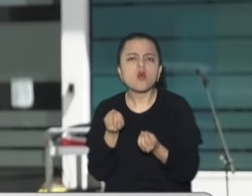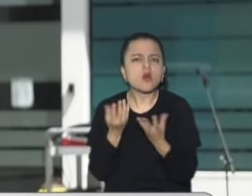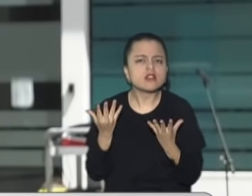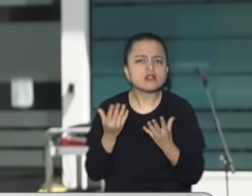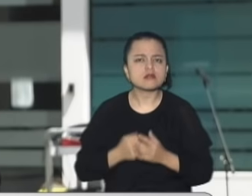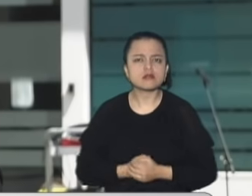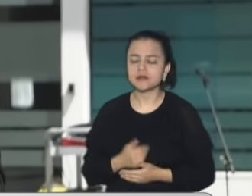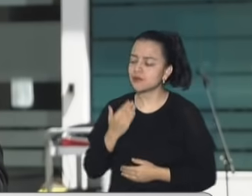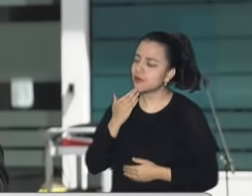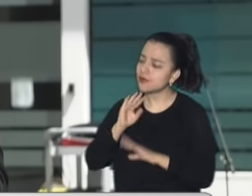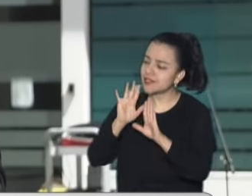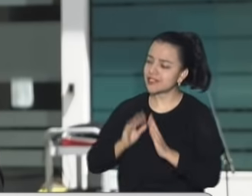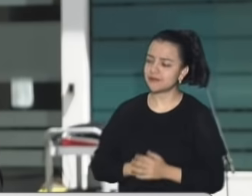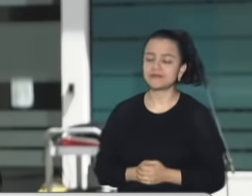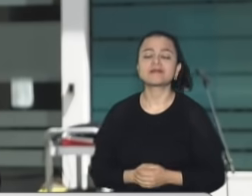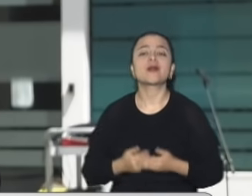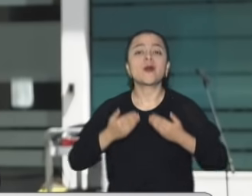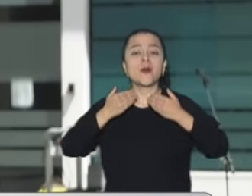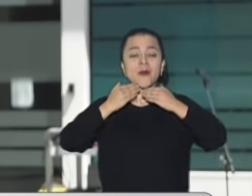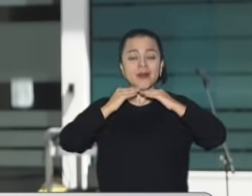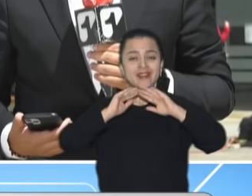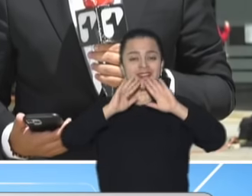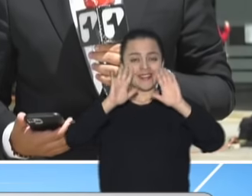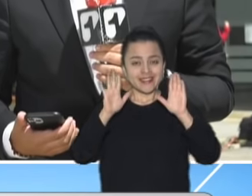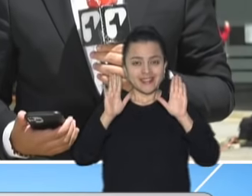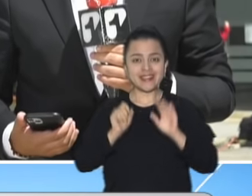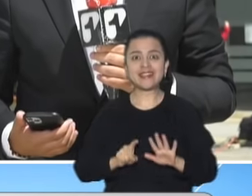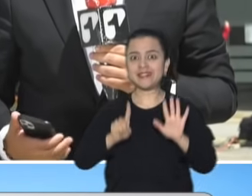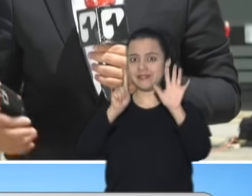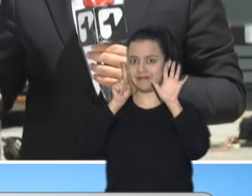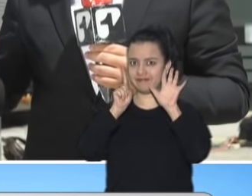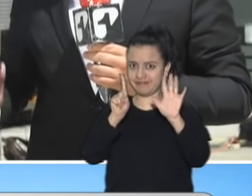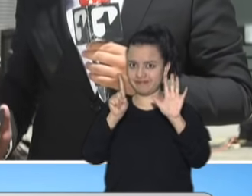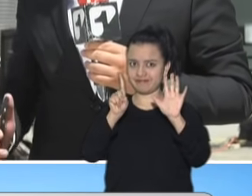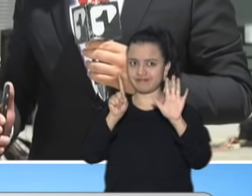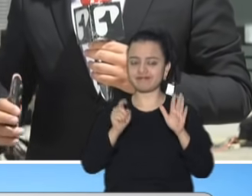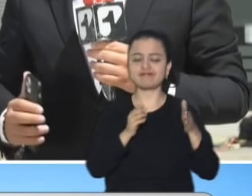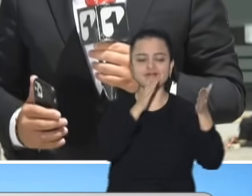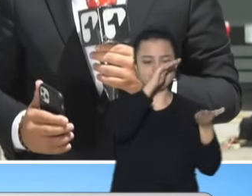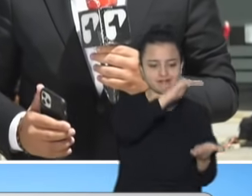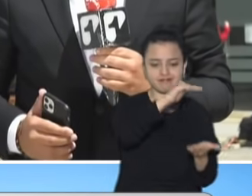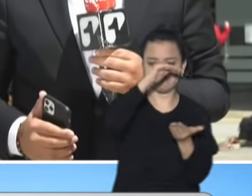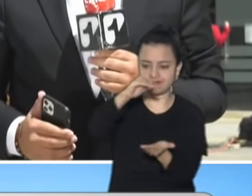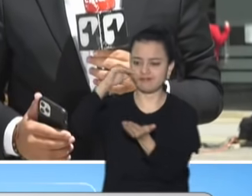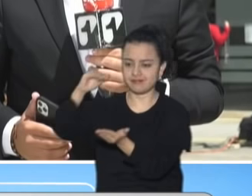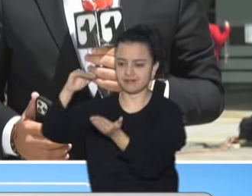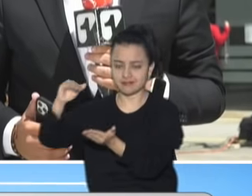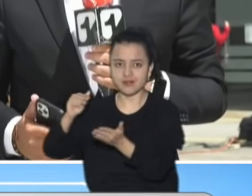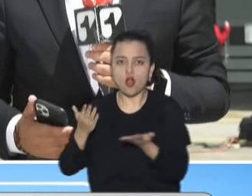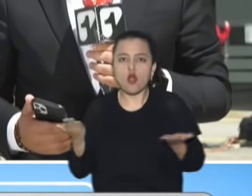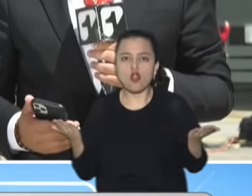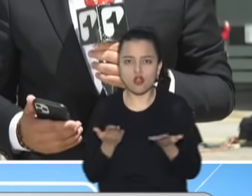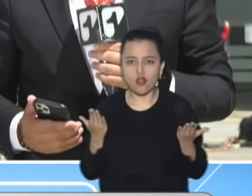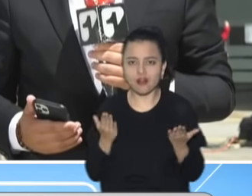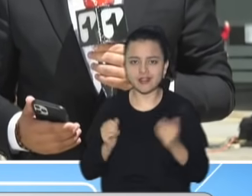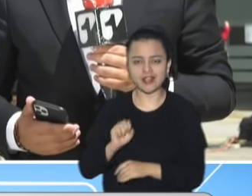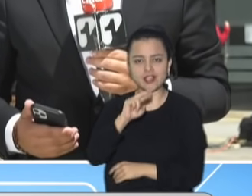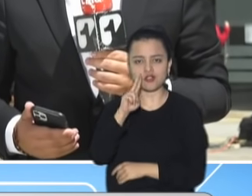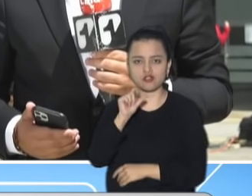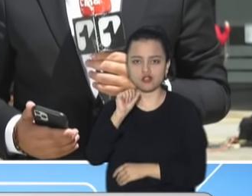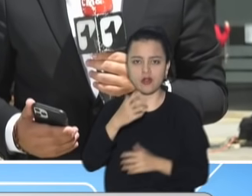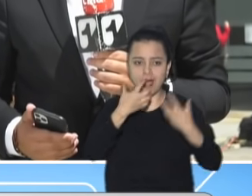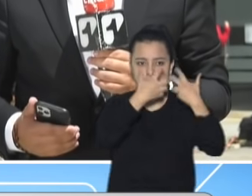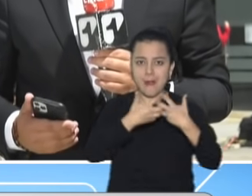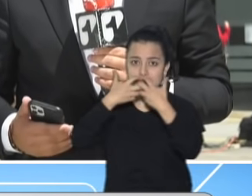Luisa y televidentes, muy buenos días. Pues son un total de 6 ultracongeladores los que ya se encuentran aquí en Zona Franca, en la localidad